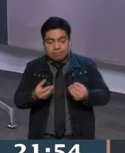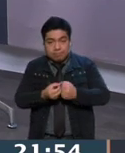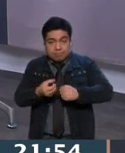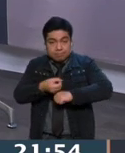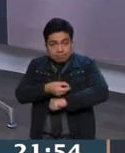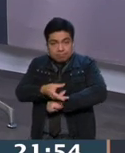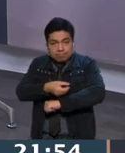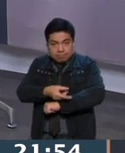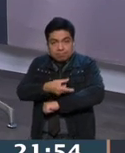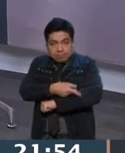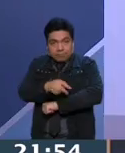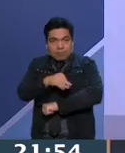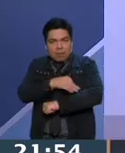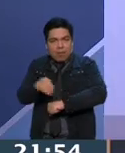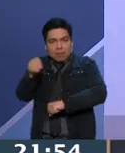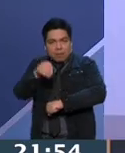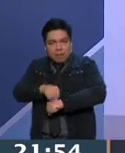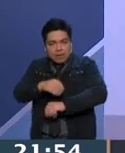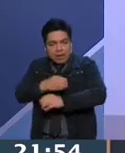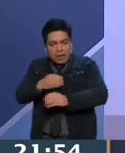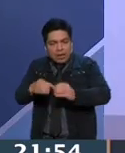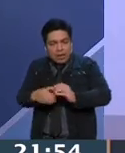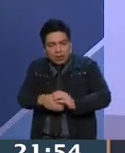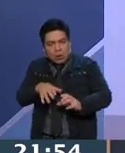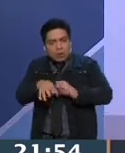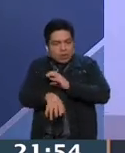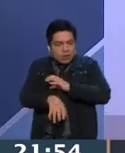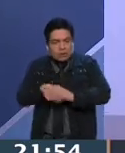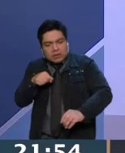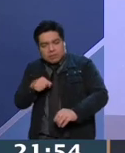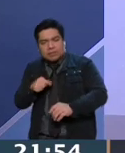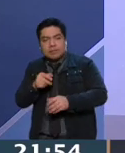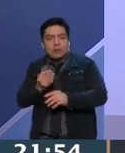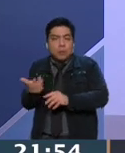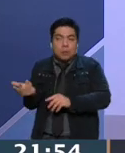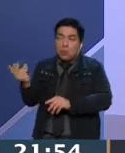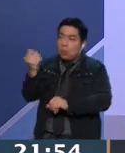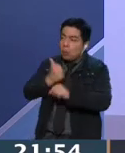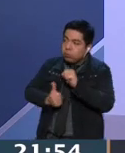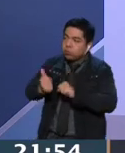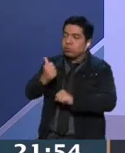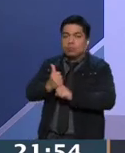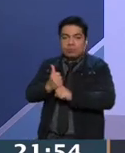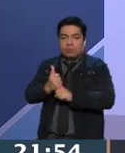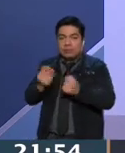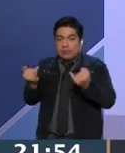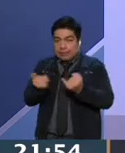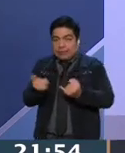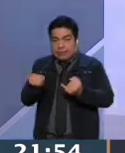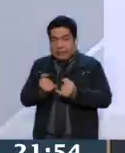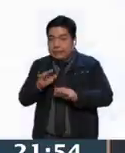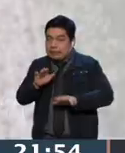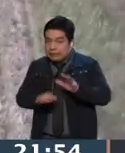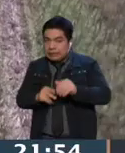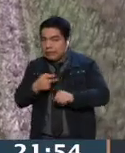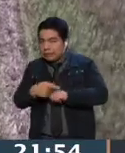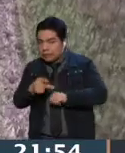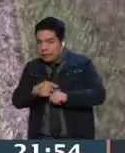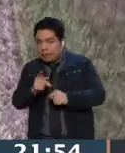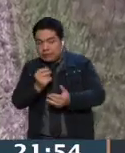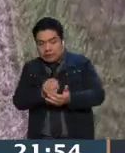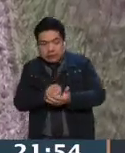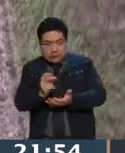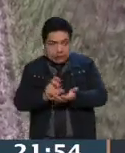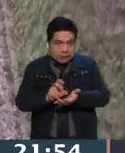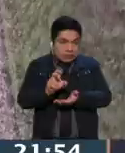milpa, del círculo de producción y de cosecha todo el año, y compartir los riesgos tanto de inversión como también los beneficios